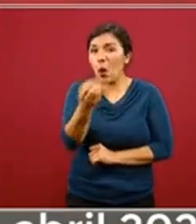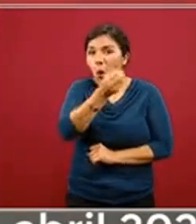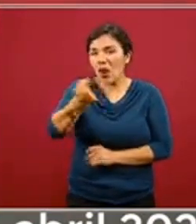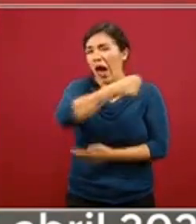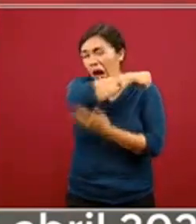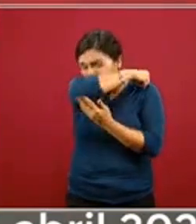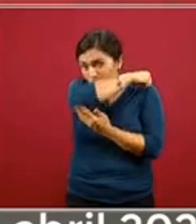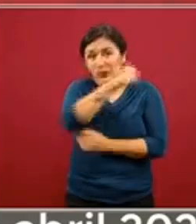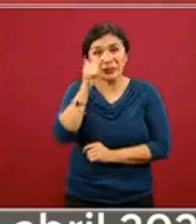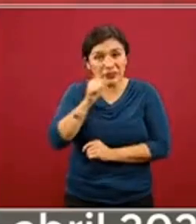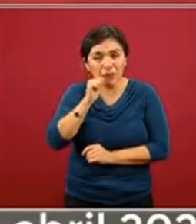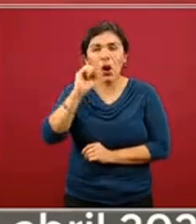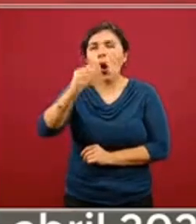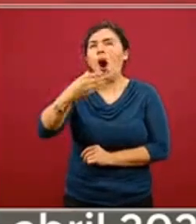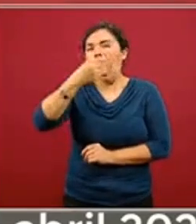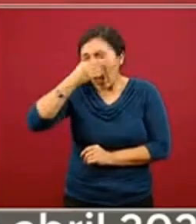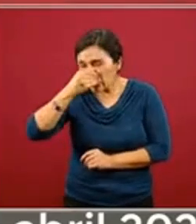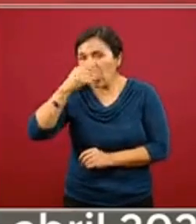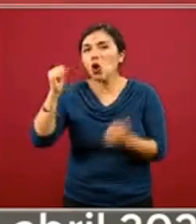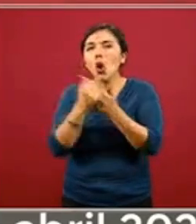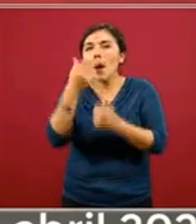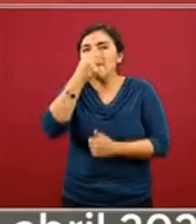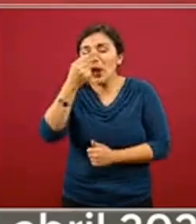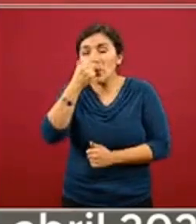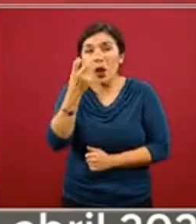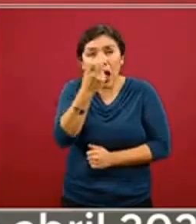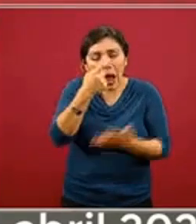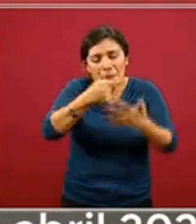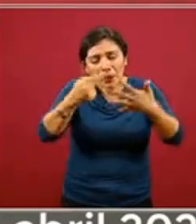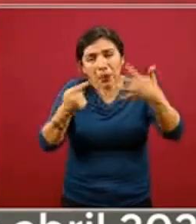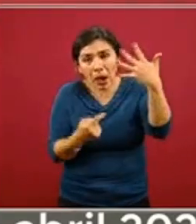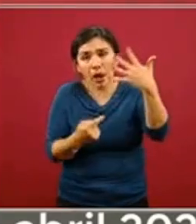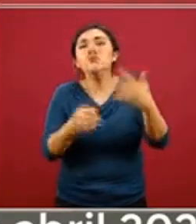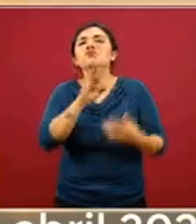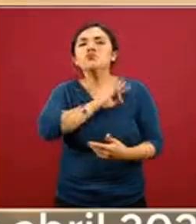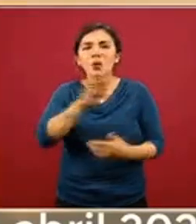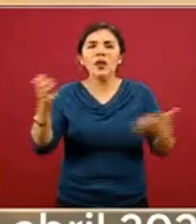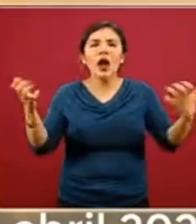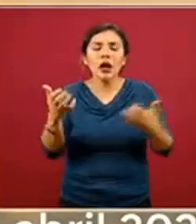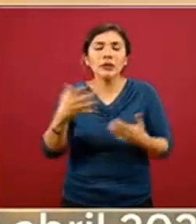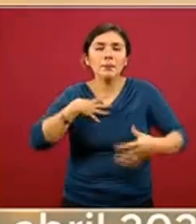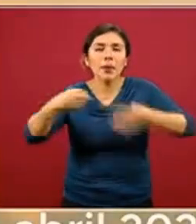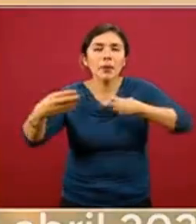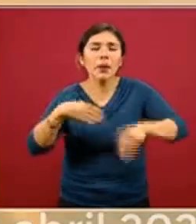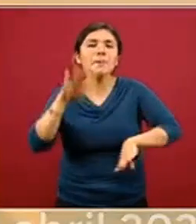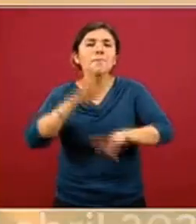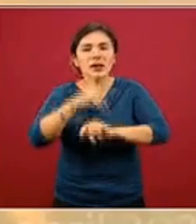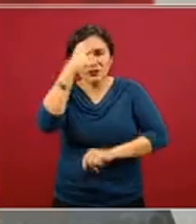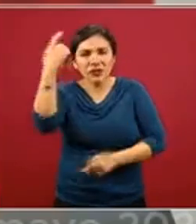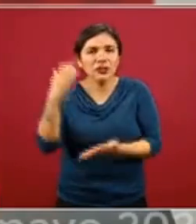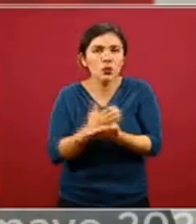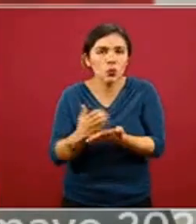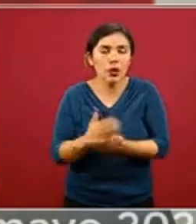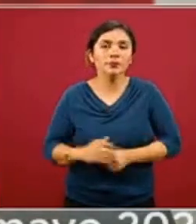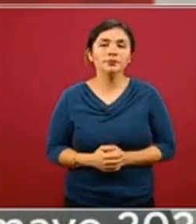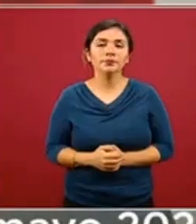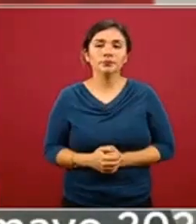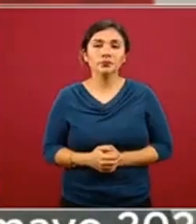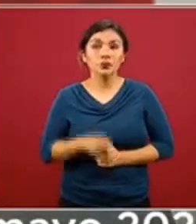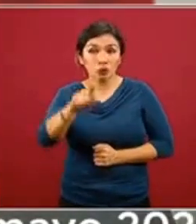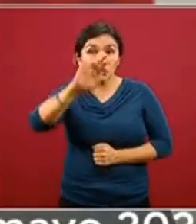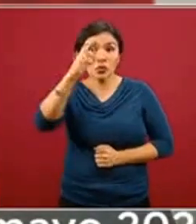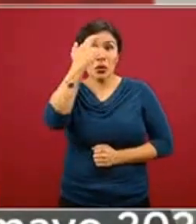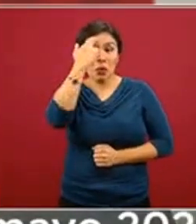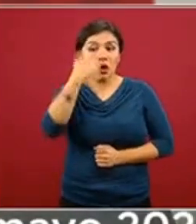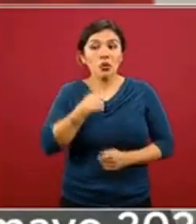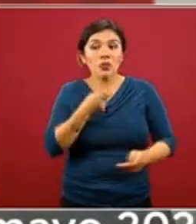nariz con el brazo o con un pañuelo desechable, con todas estas medidas vamos a lograr que la epidemia se controle más rápidamente. Quizás se acuerdan cuando yo